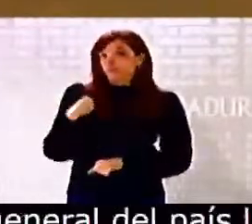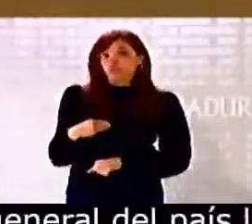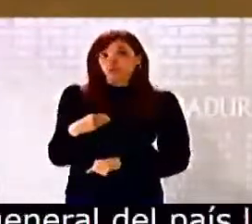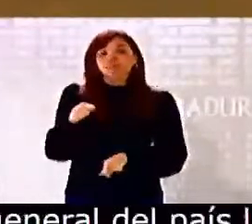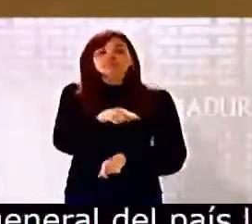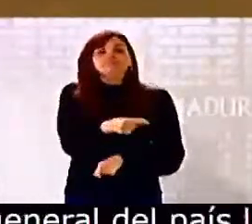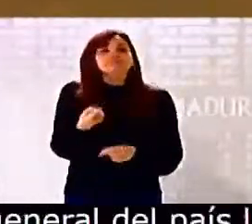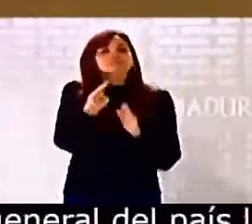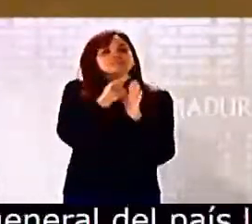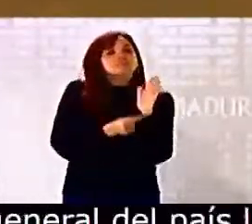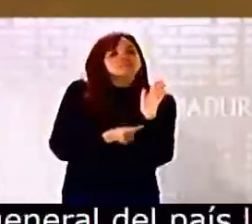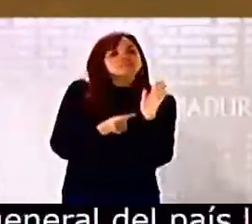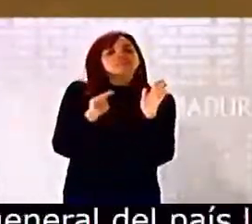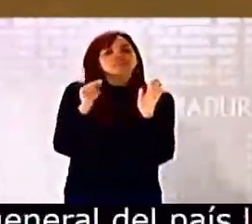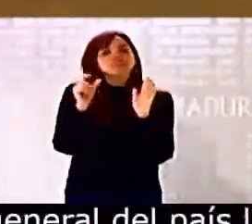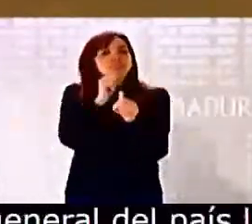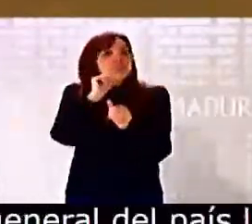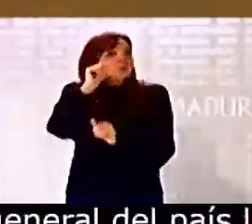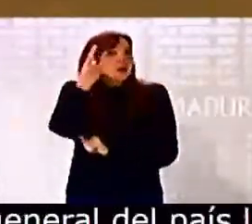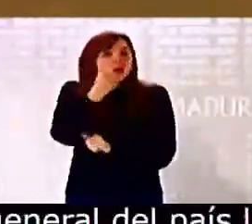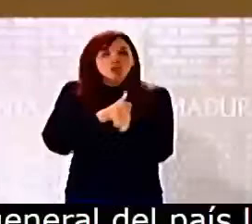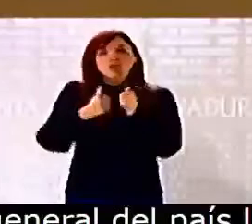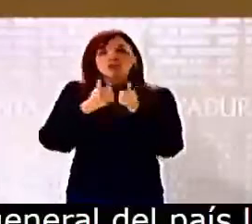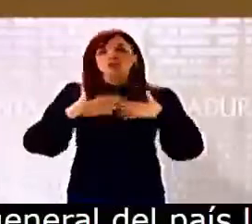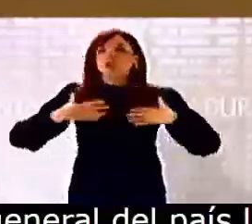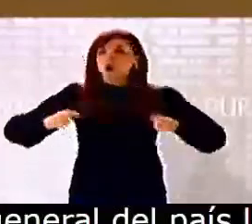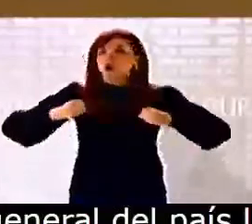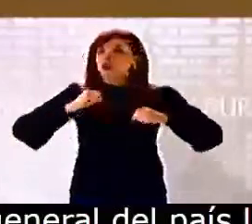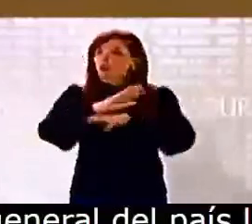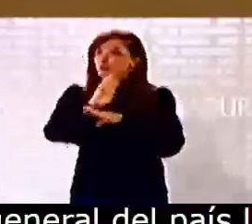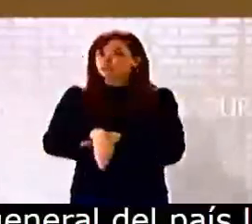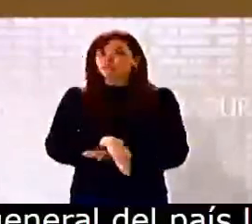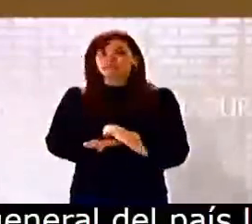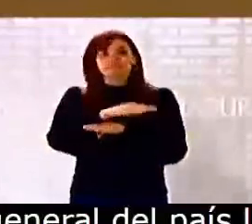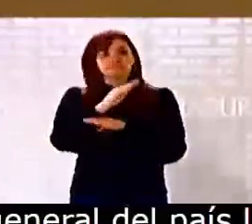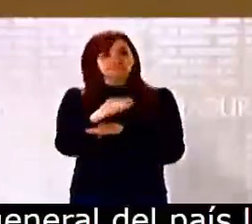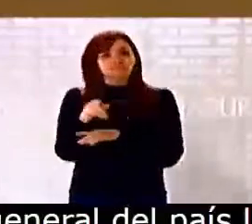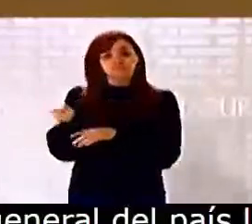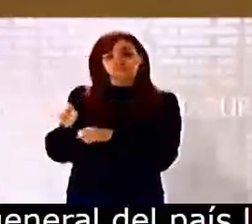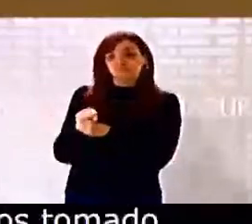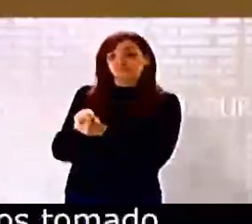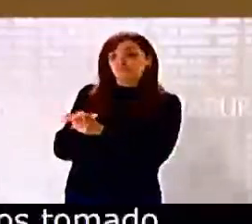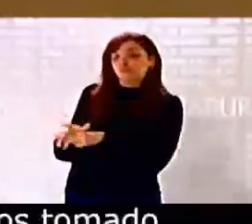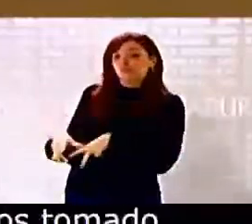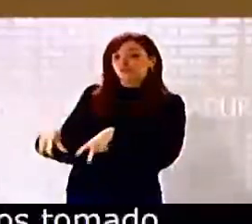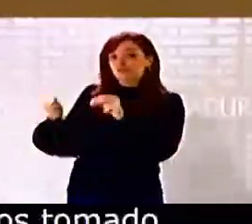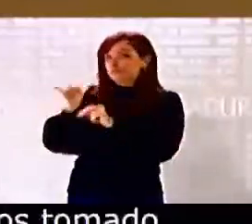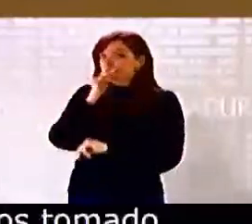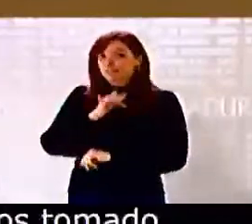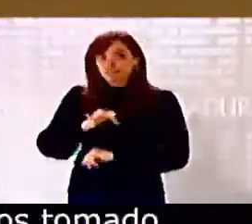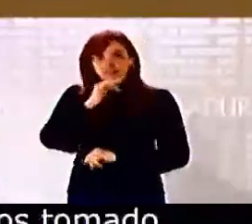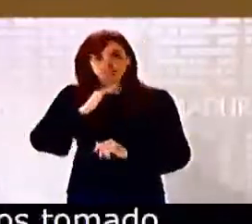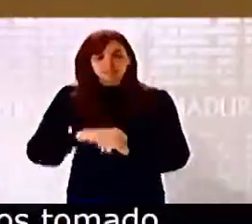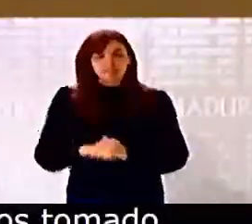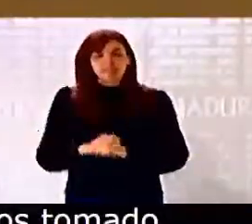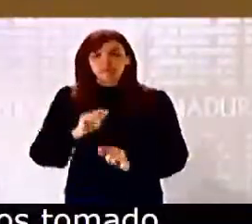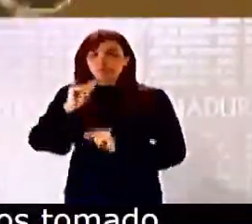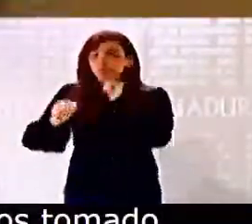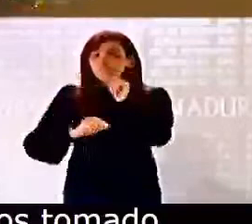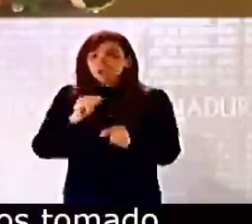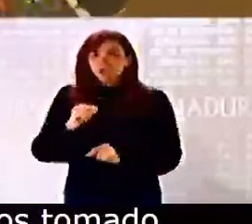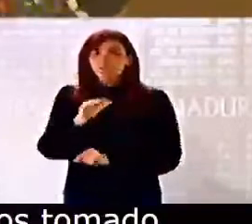por preservar la salud de una pandemia que sigue ahí, de una pandemia que no ha terminado, de un virus que sigue estando